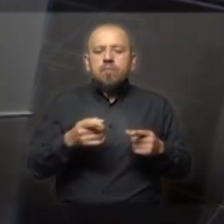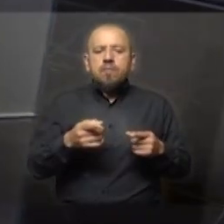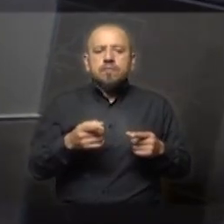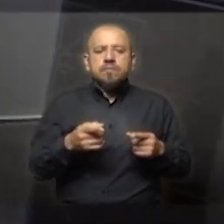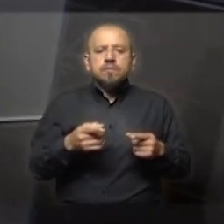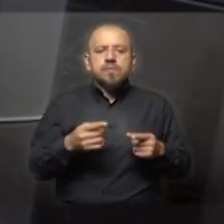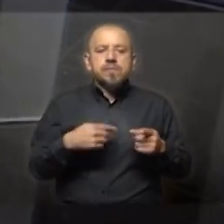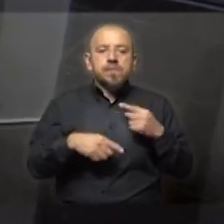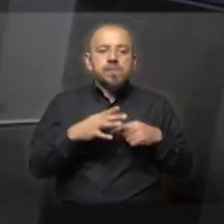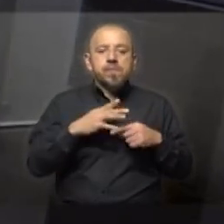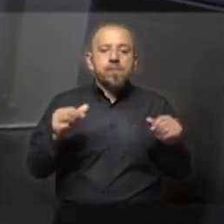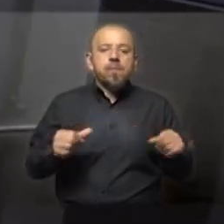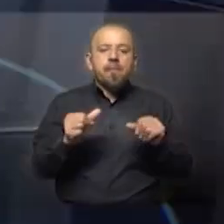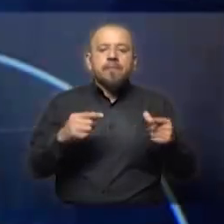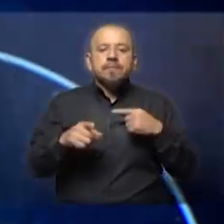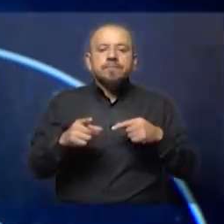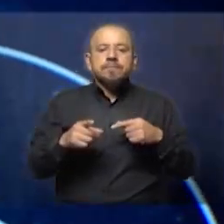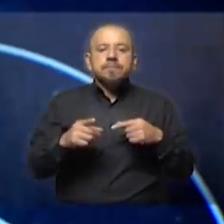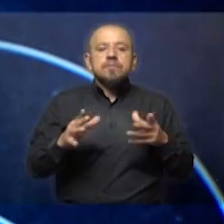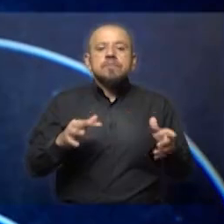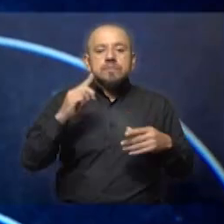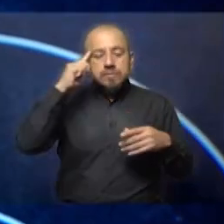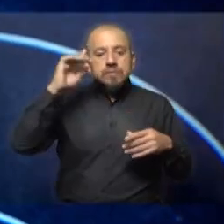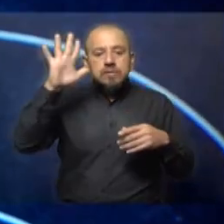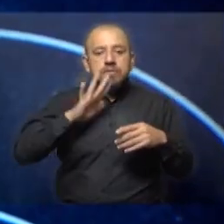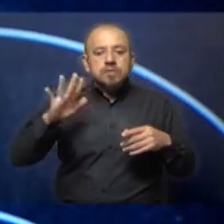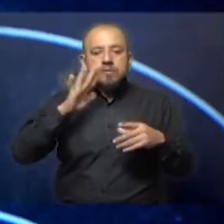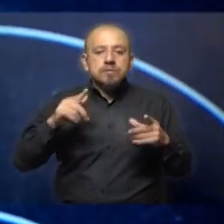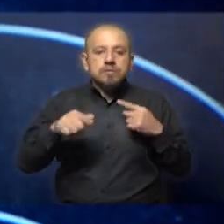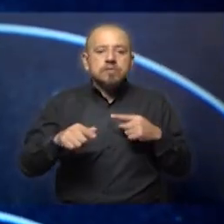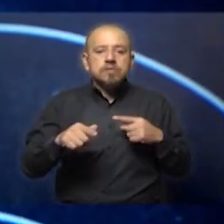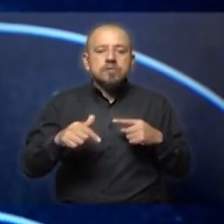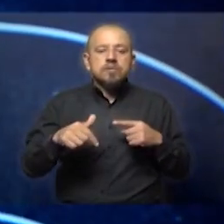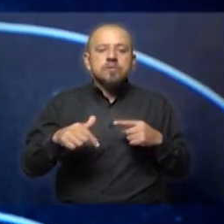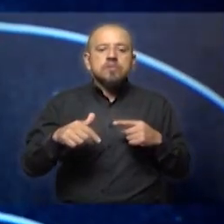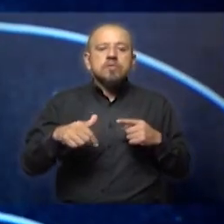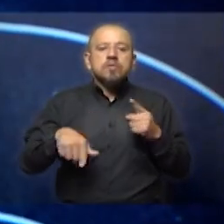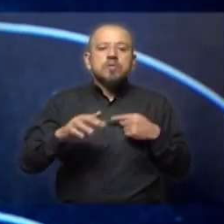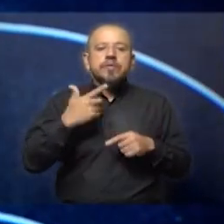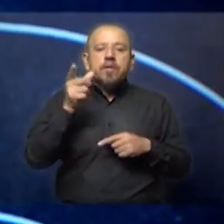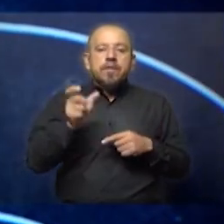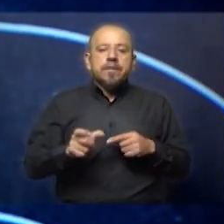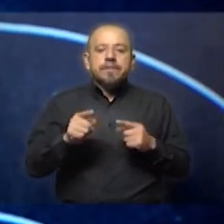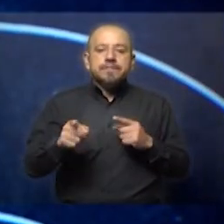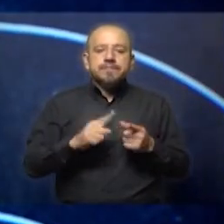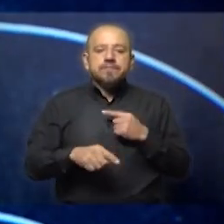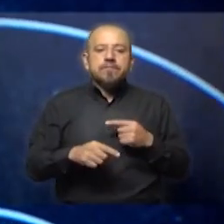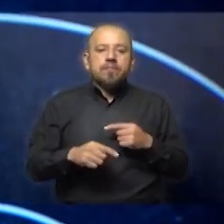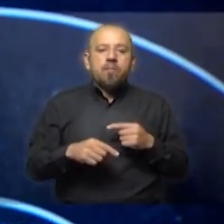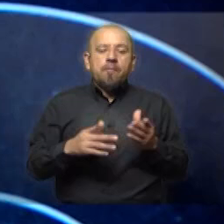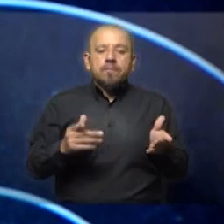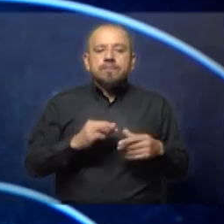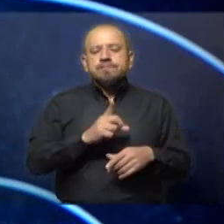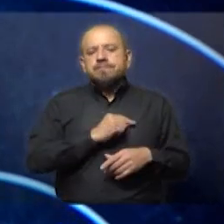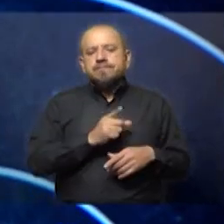vamos a hacer una suposición supongamos que una persona a quien conmueven onda intensamente los